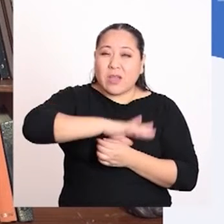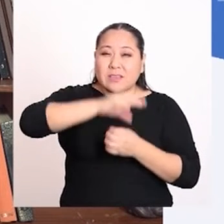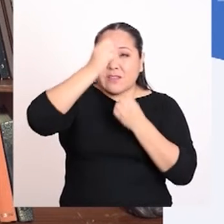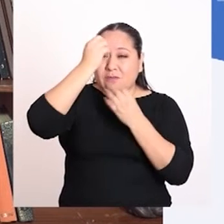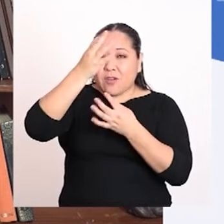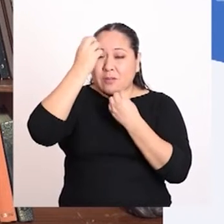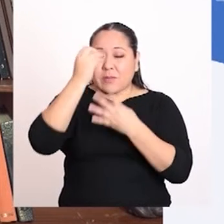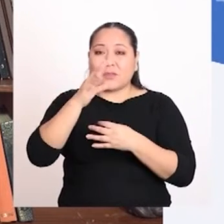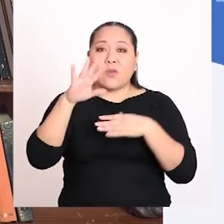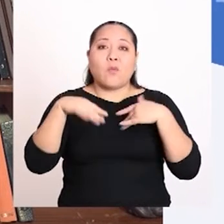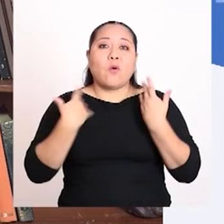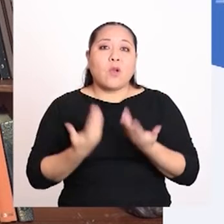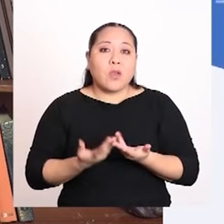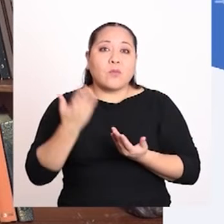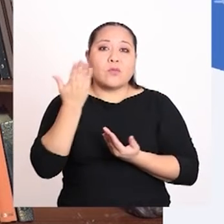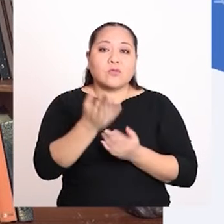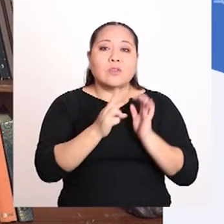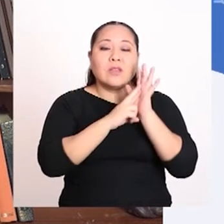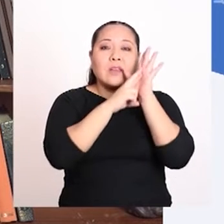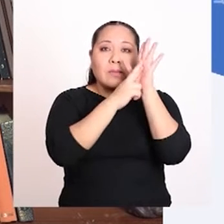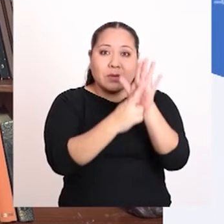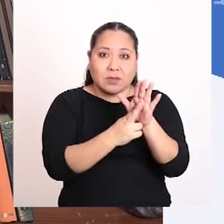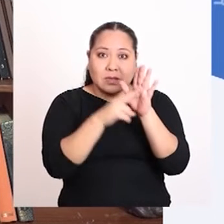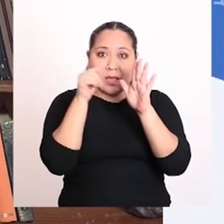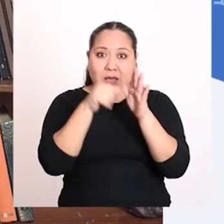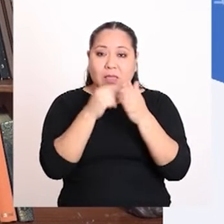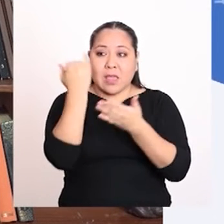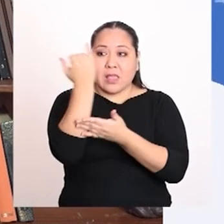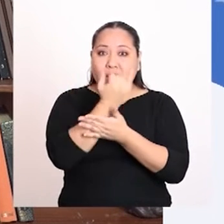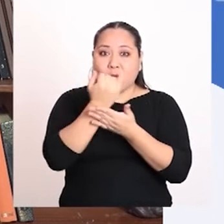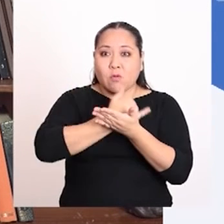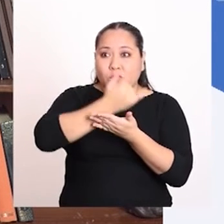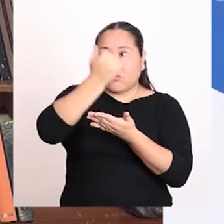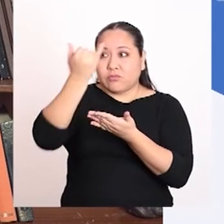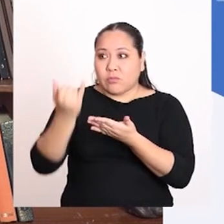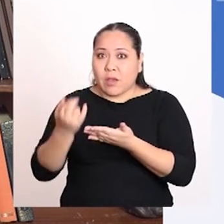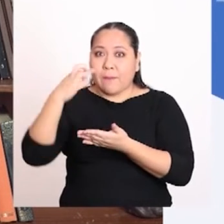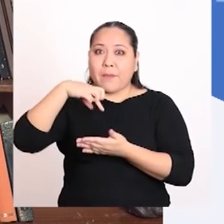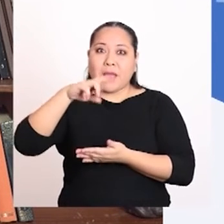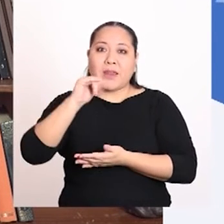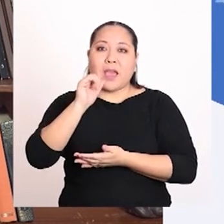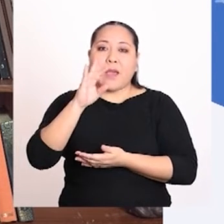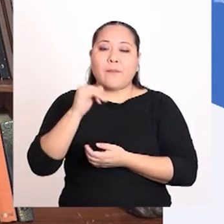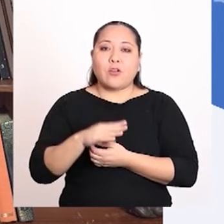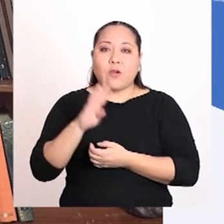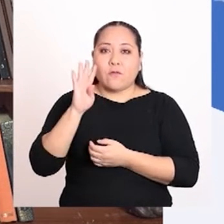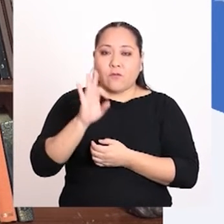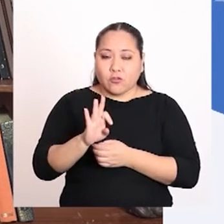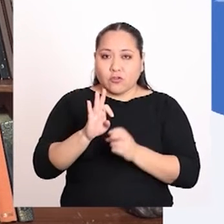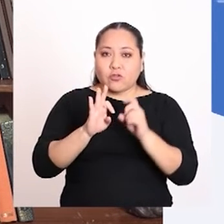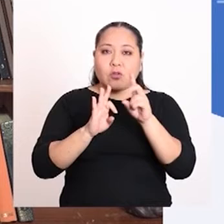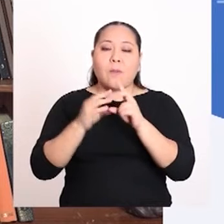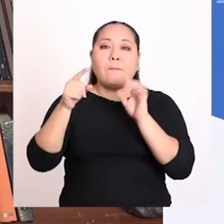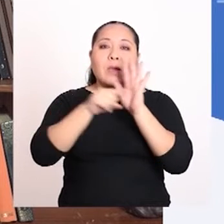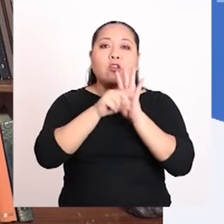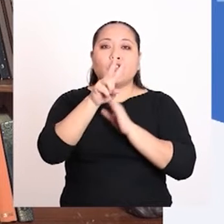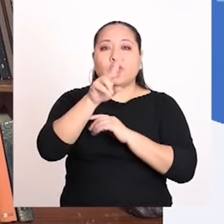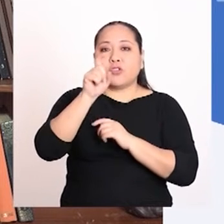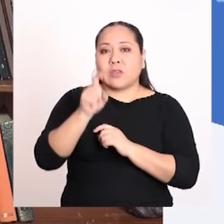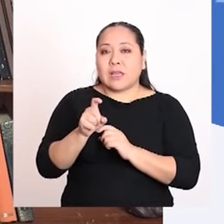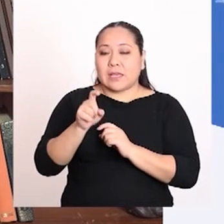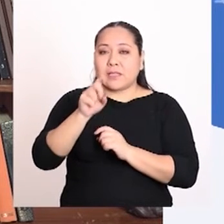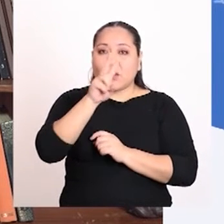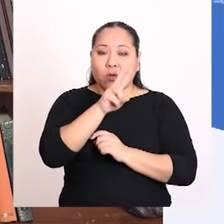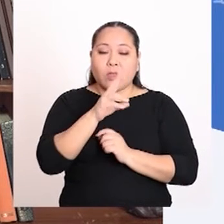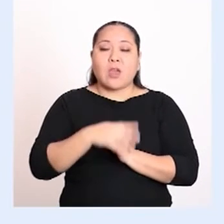información, podemos hacer la representación de la parábola de la función cuadrática menos 2x al cuadrado